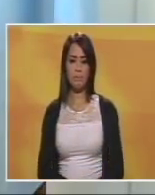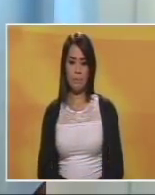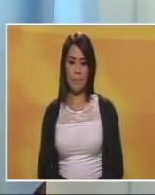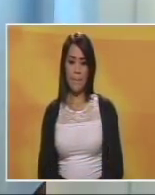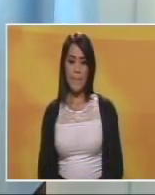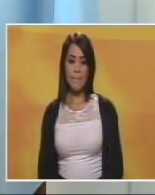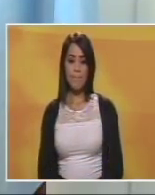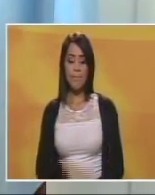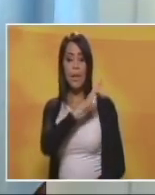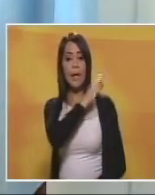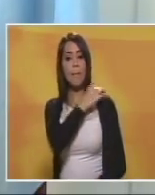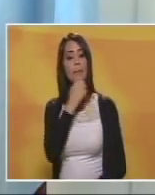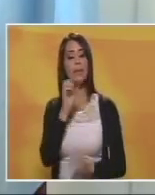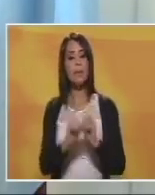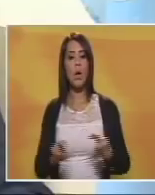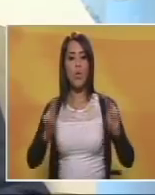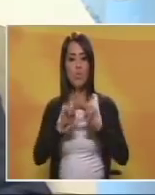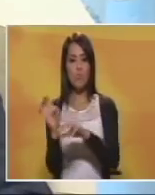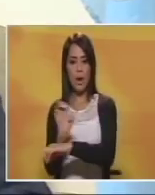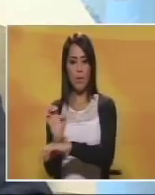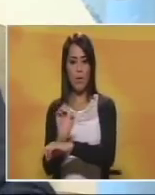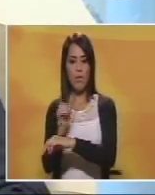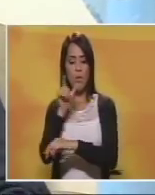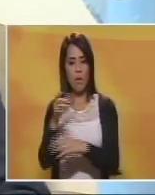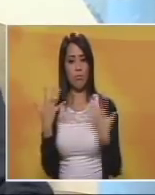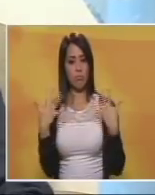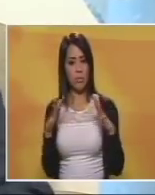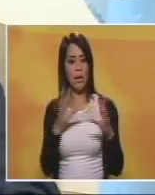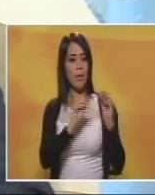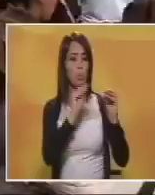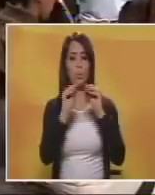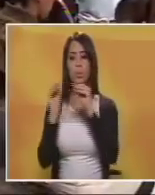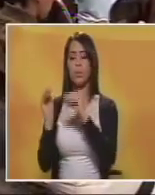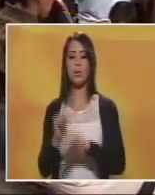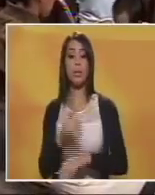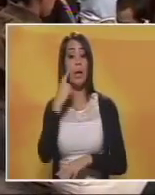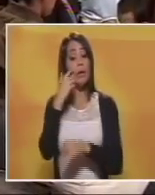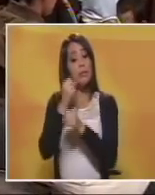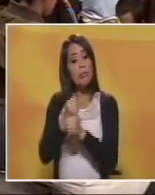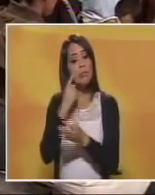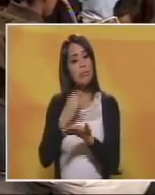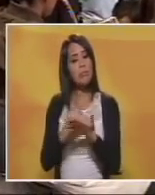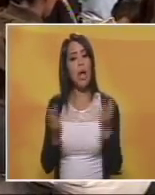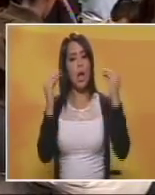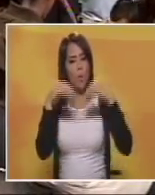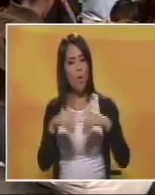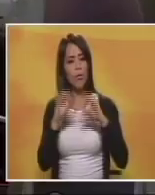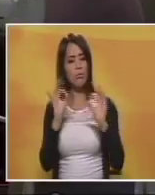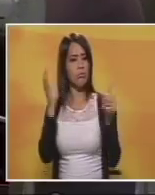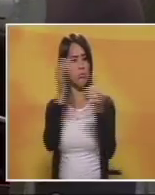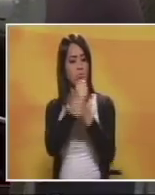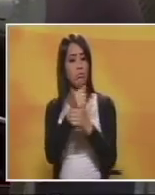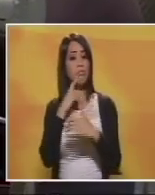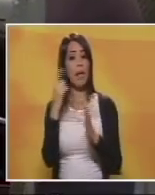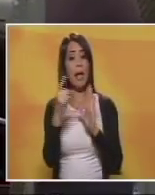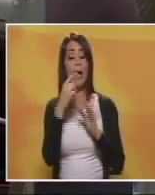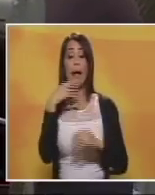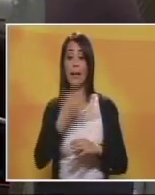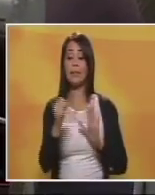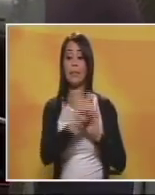Peral, representante de la ONU en Ecuador, celebra esta convocatoria y espera que se logren acuerdos que garanticen los derechos de